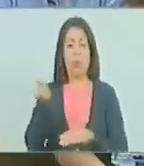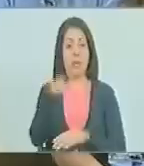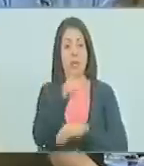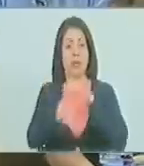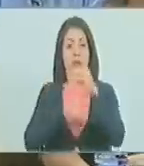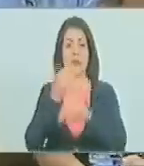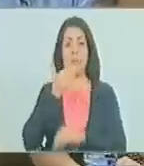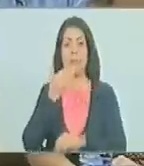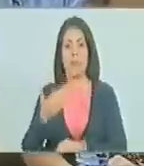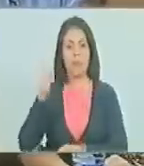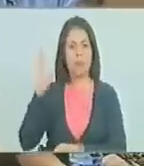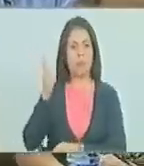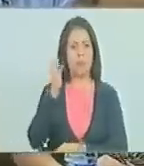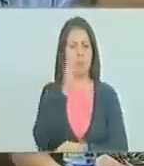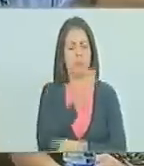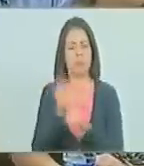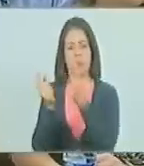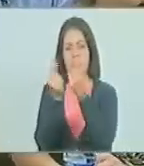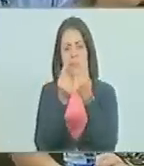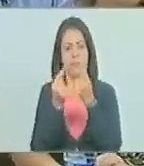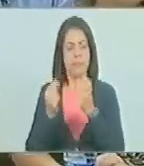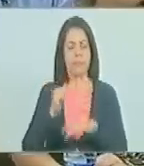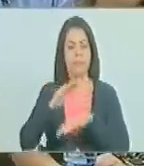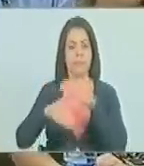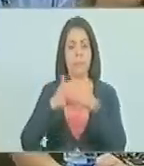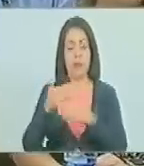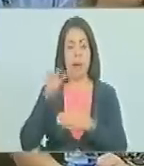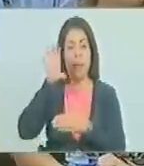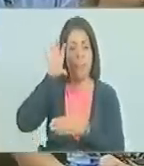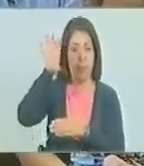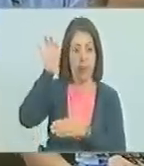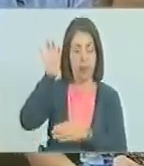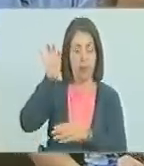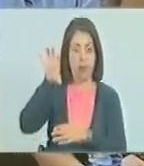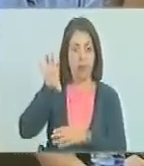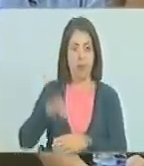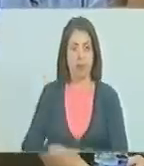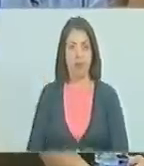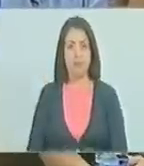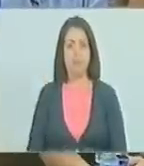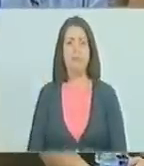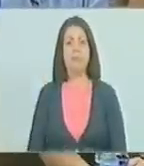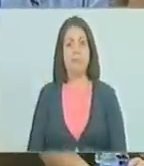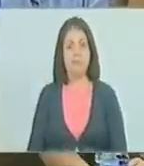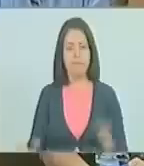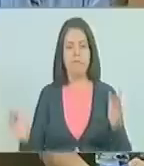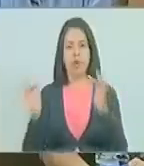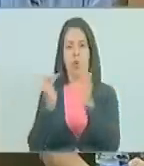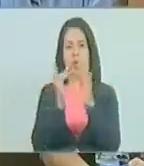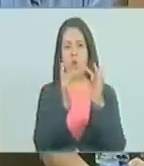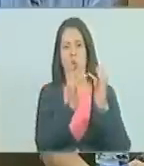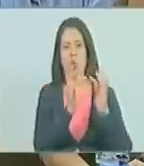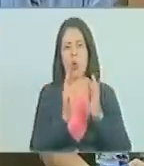vienen pidiendo sanciones económicas para con el país y ellos están conectados,